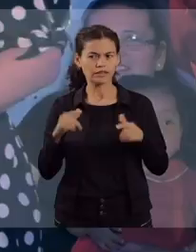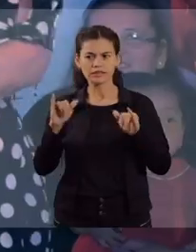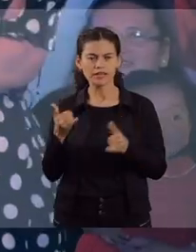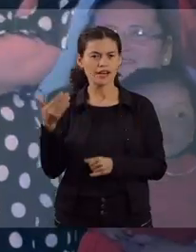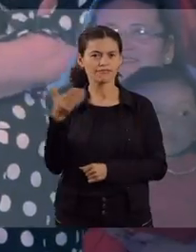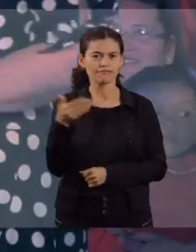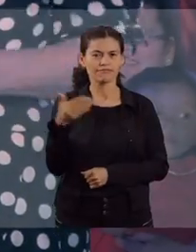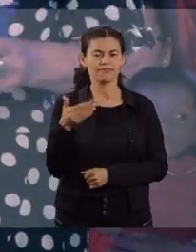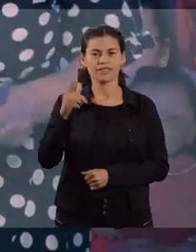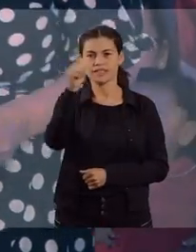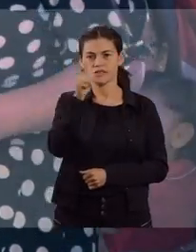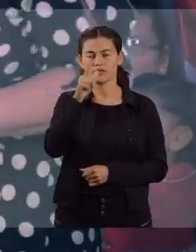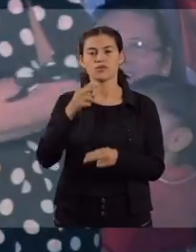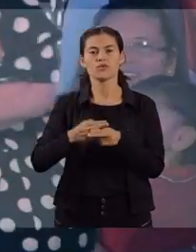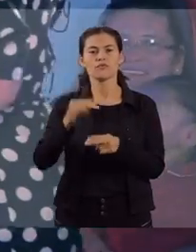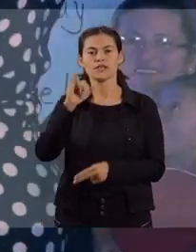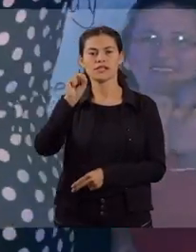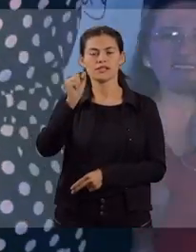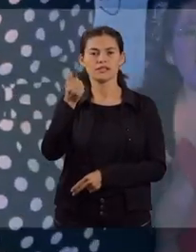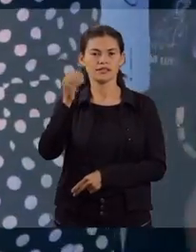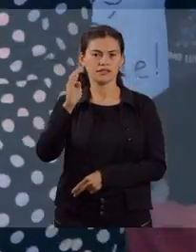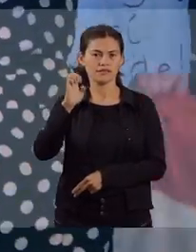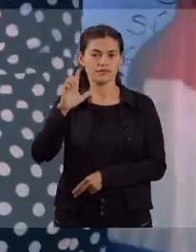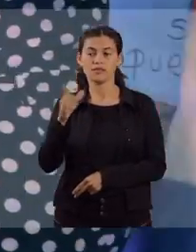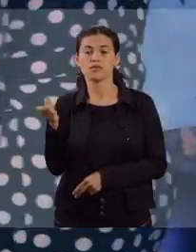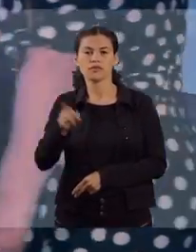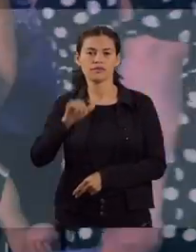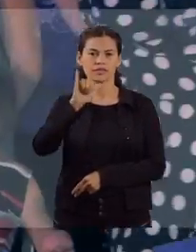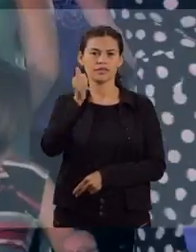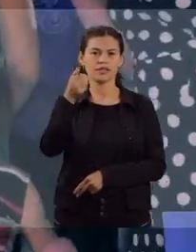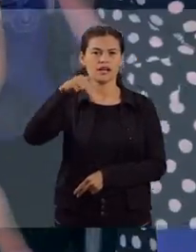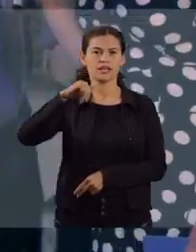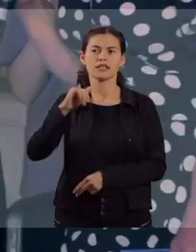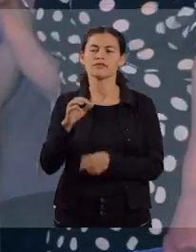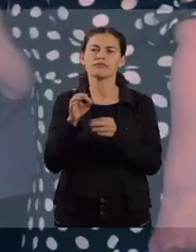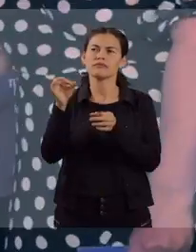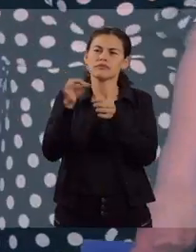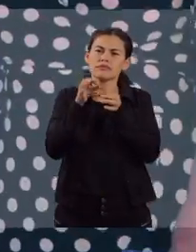familia de Teletón. Ellas son Isabel y Yanni. Vienen desde San Pedro.